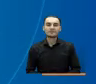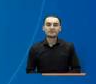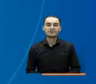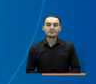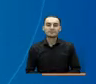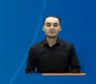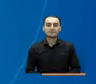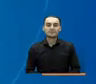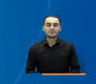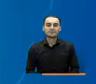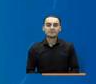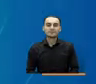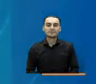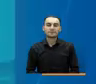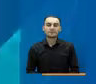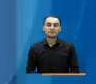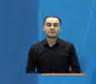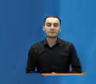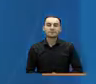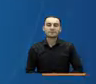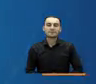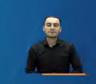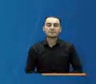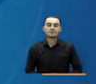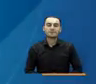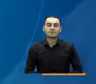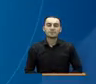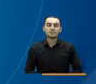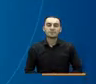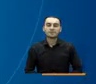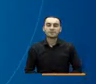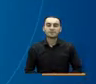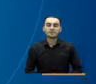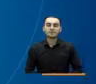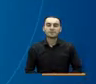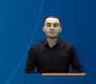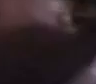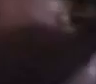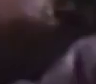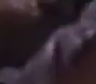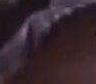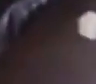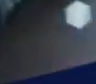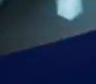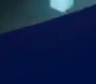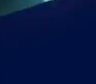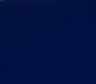RTVC Noticias, emisión fin de semana.